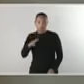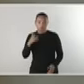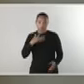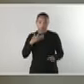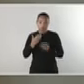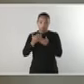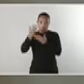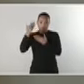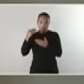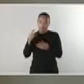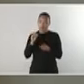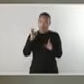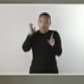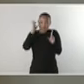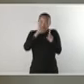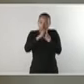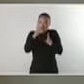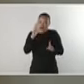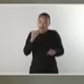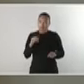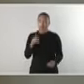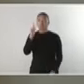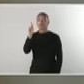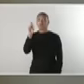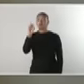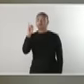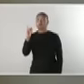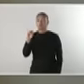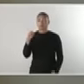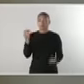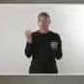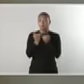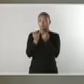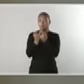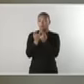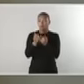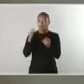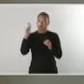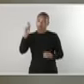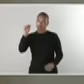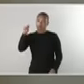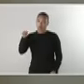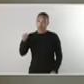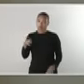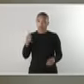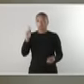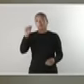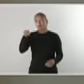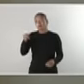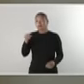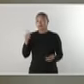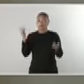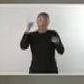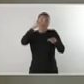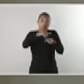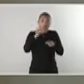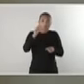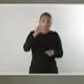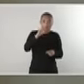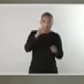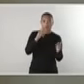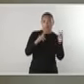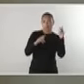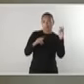no se dejen engañar el pri Y el pan son lo mismo los del Pri se van al pan los del pan se van al pri en Nuevo Laredo